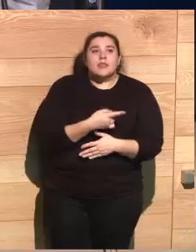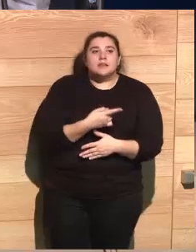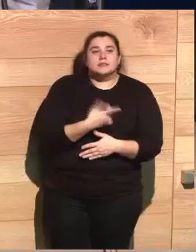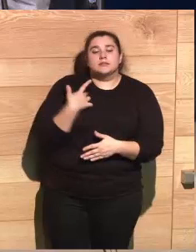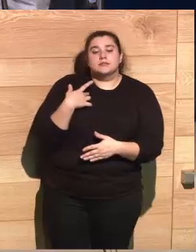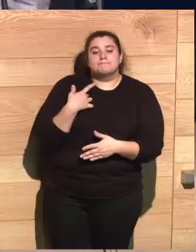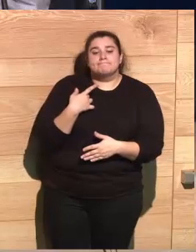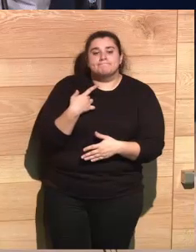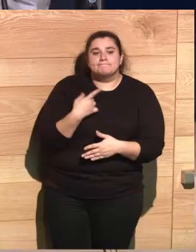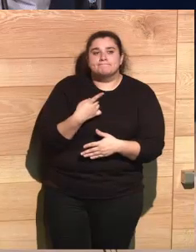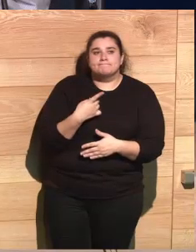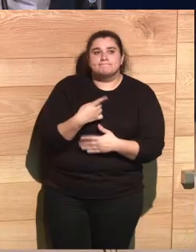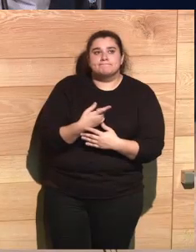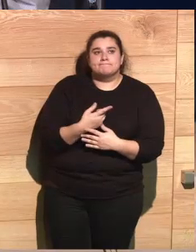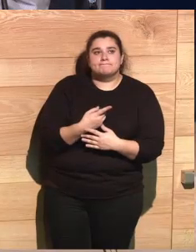la dopamina